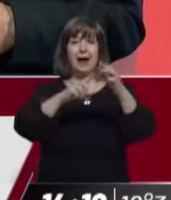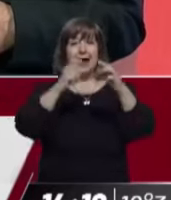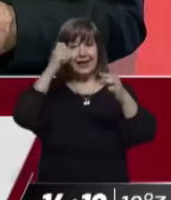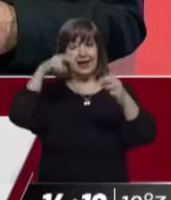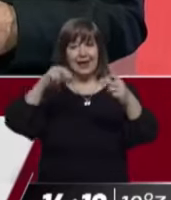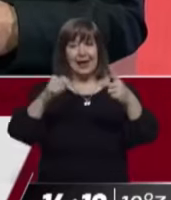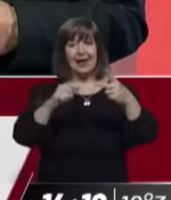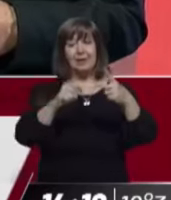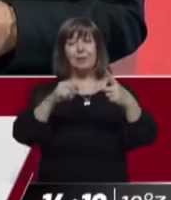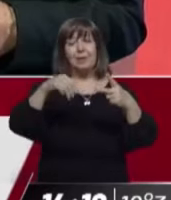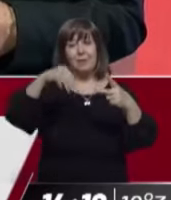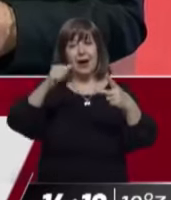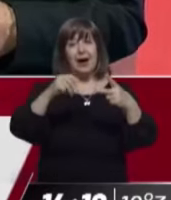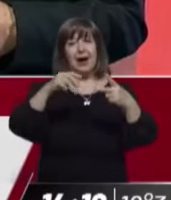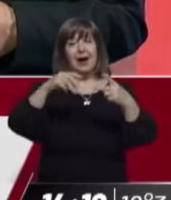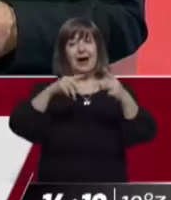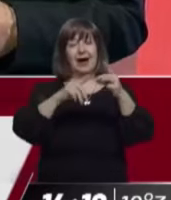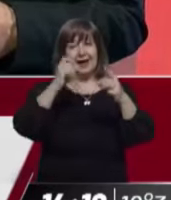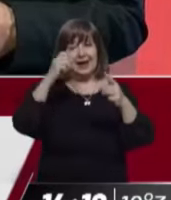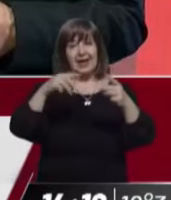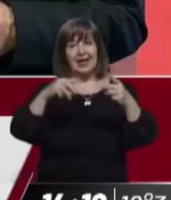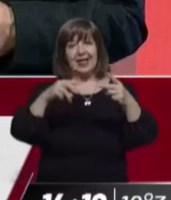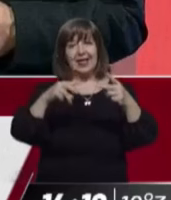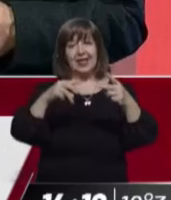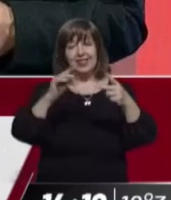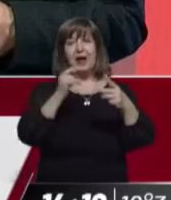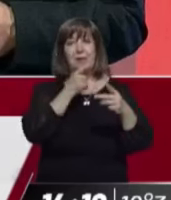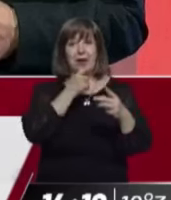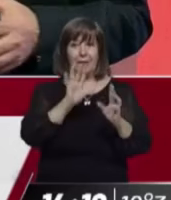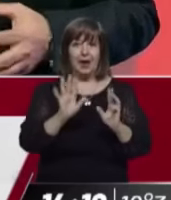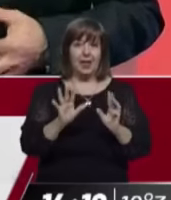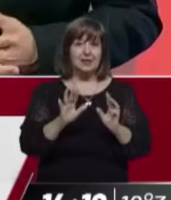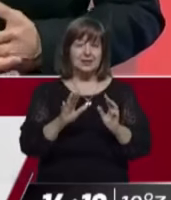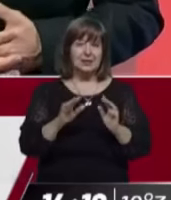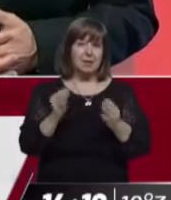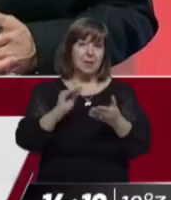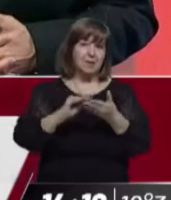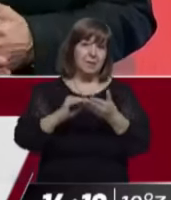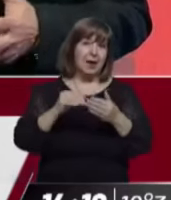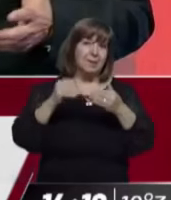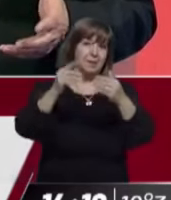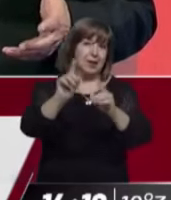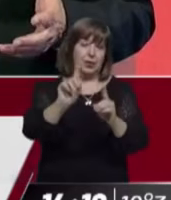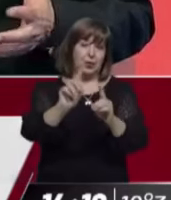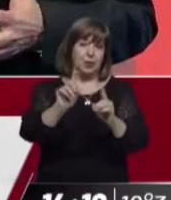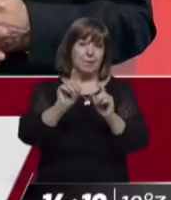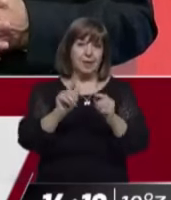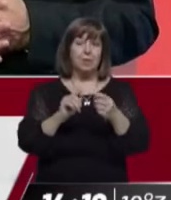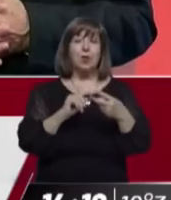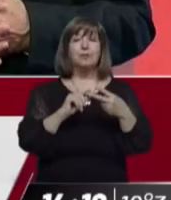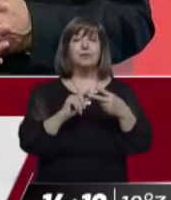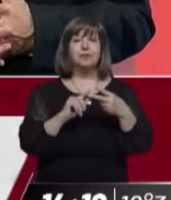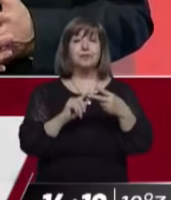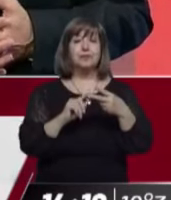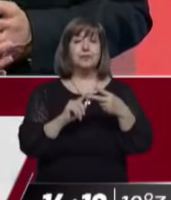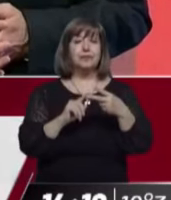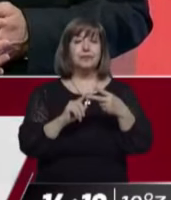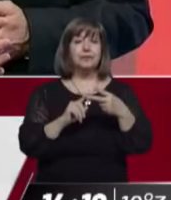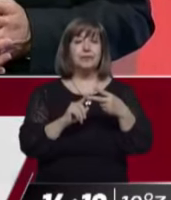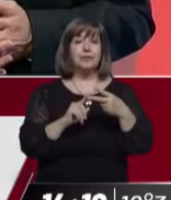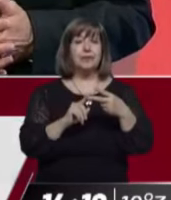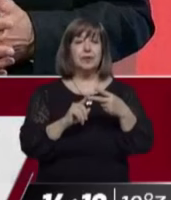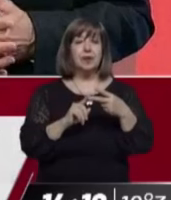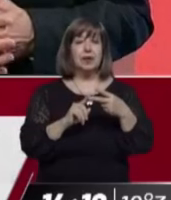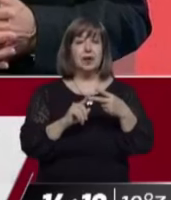decir, no, Maqueda no vamos a proponer ni vamos a aceptar una extensión. Claro. Sí se habla mucho de